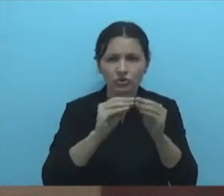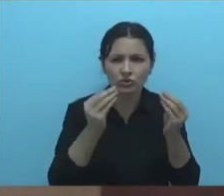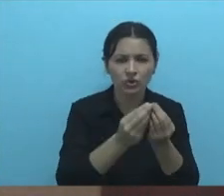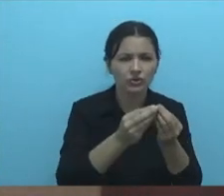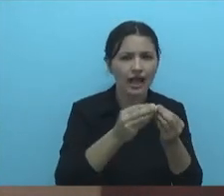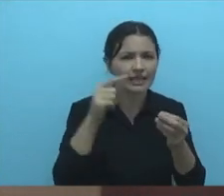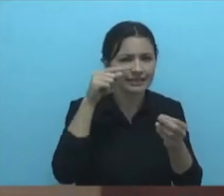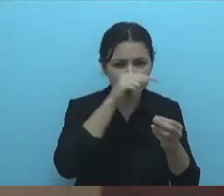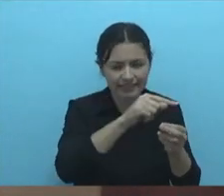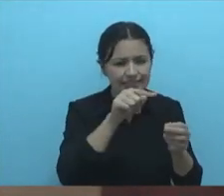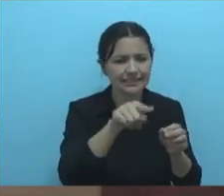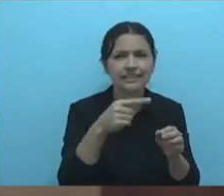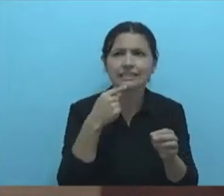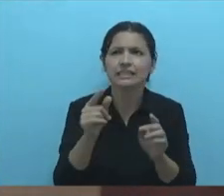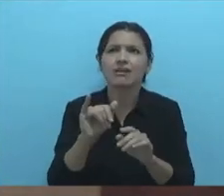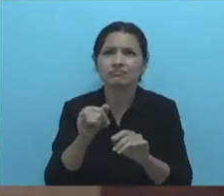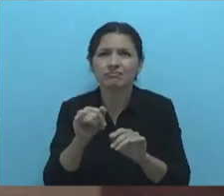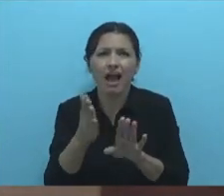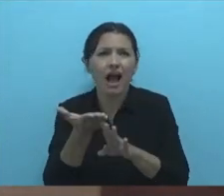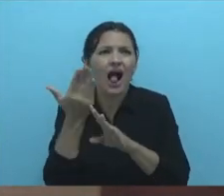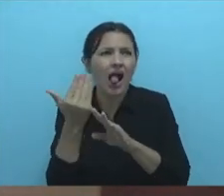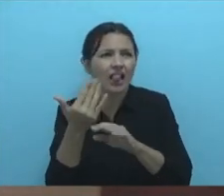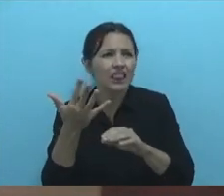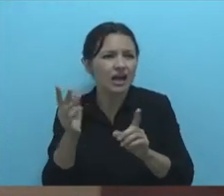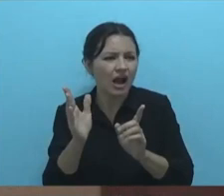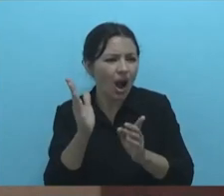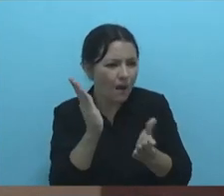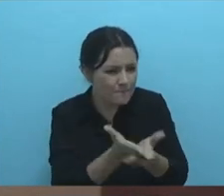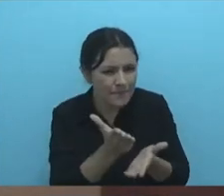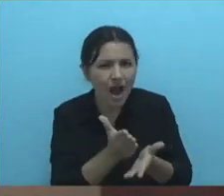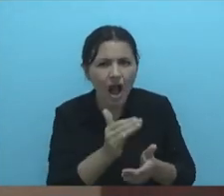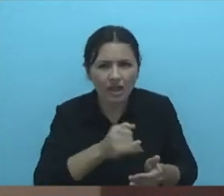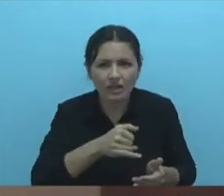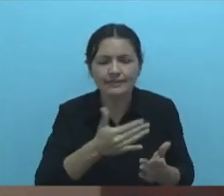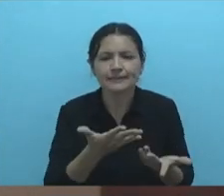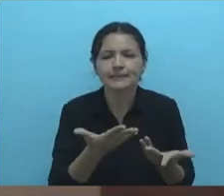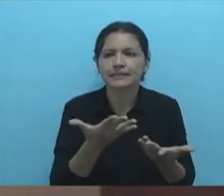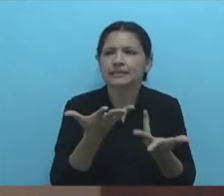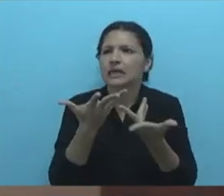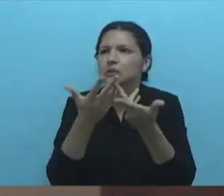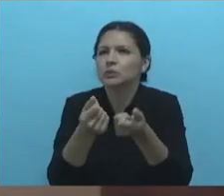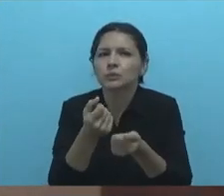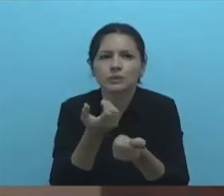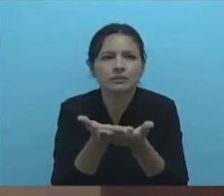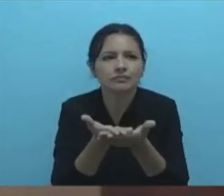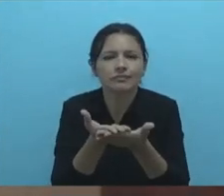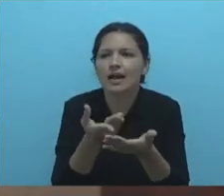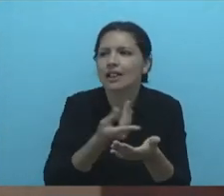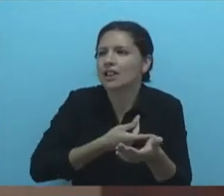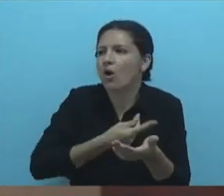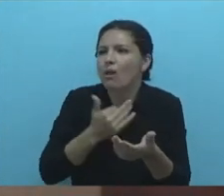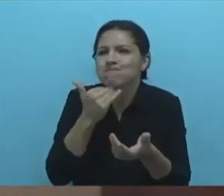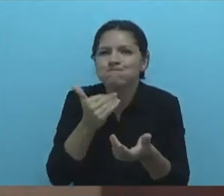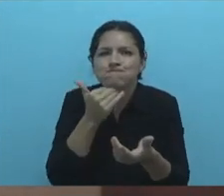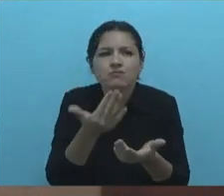que es una importante herramienta para garantizar el cumplimiento de las convenciones internacionales de los derechos del niño en el día de hoy